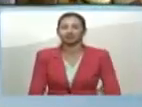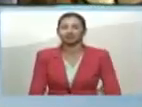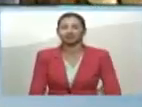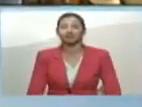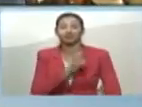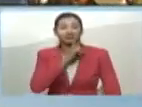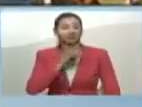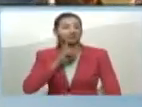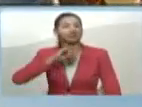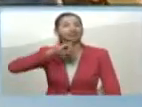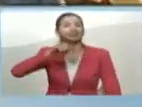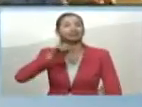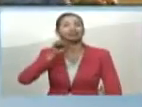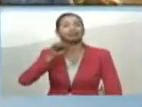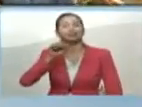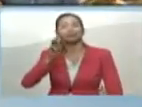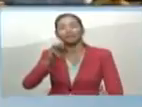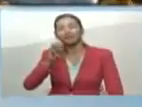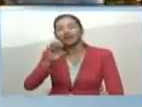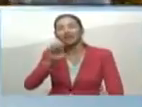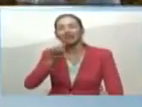Yasmely Carrero,